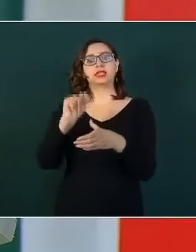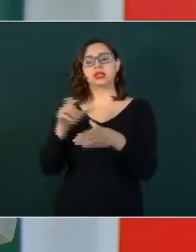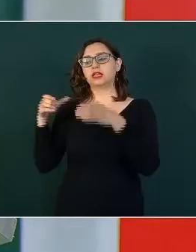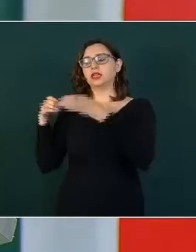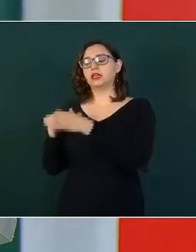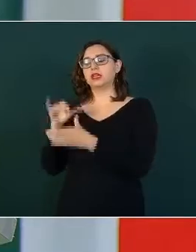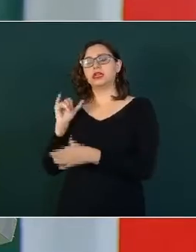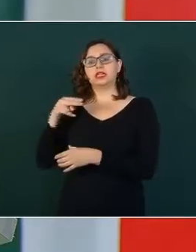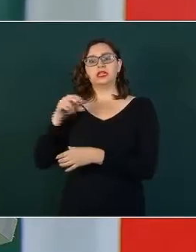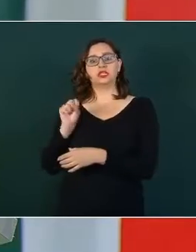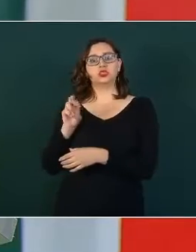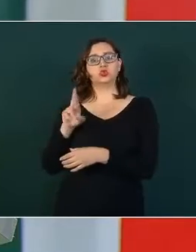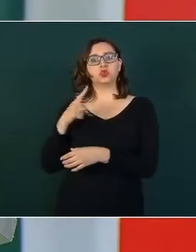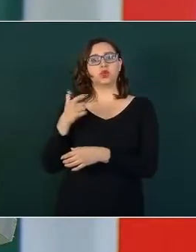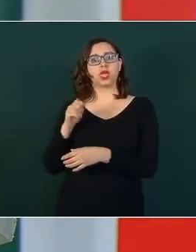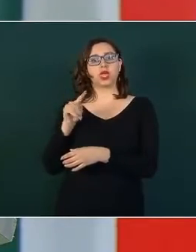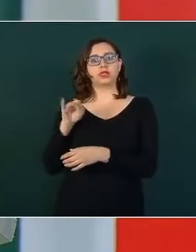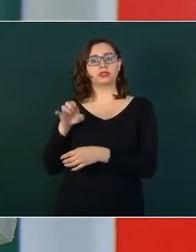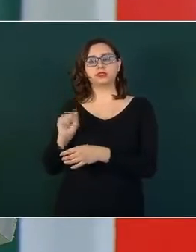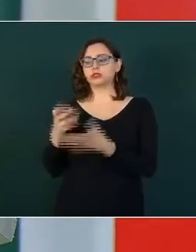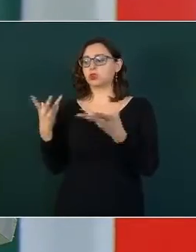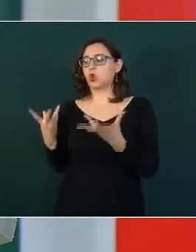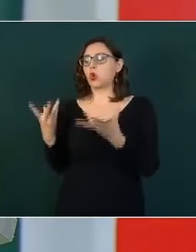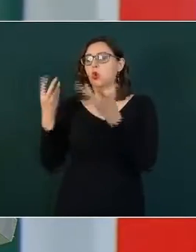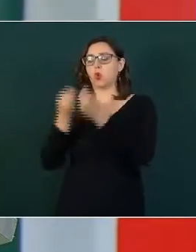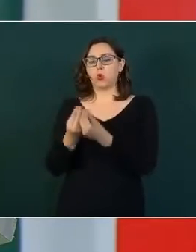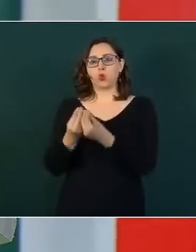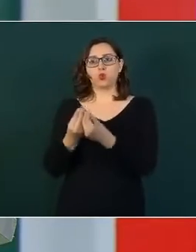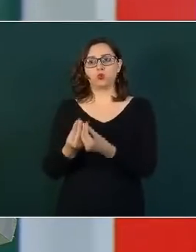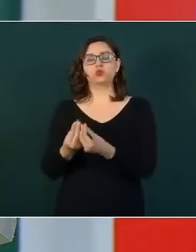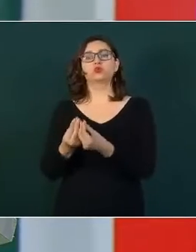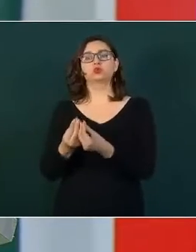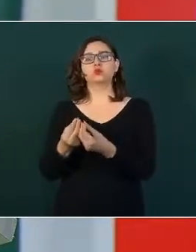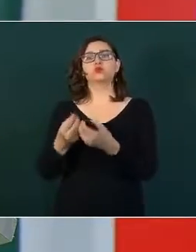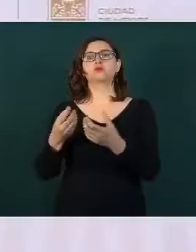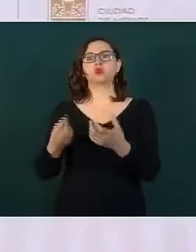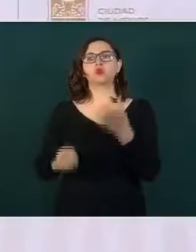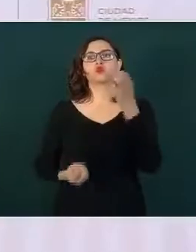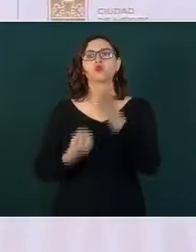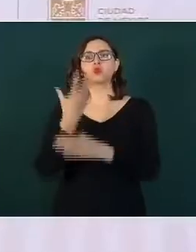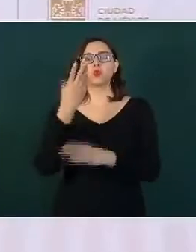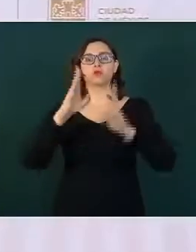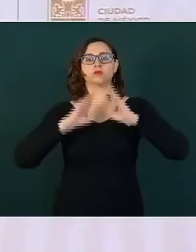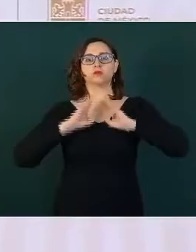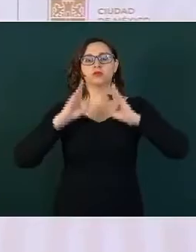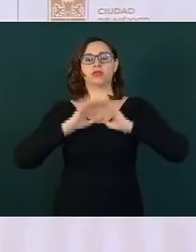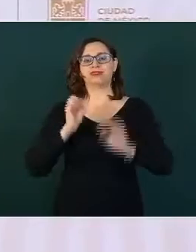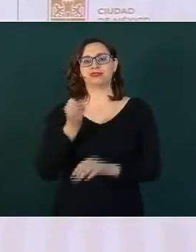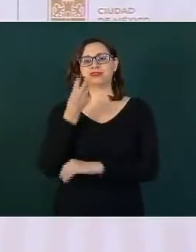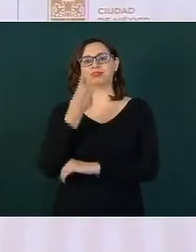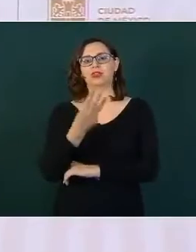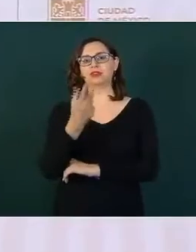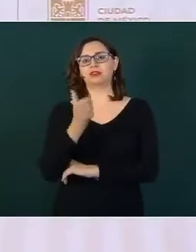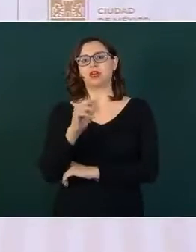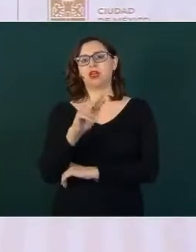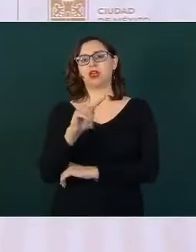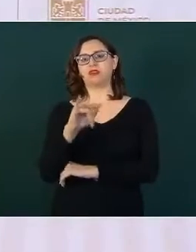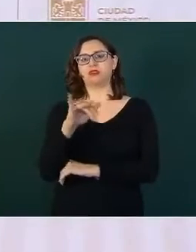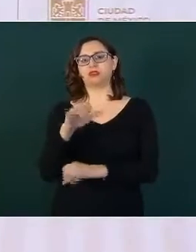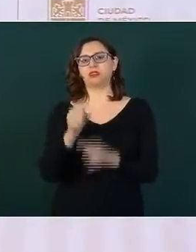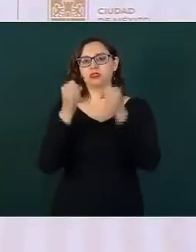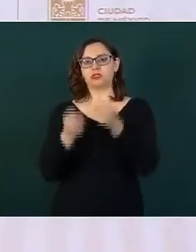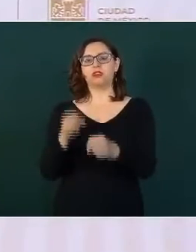Plan de Iguala para constituir el ejército de las tres garantías, que selló el destino de nuestro país